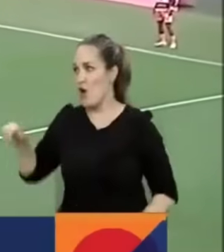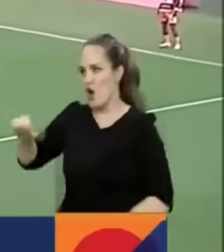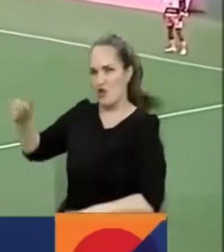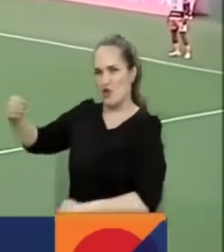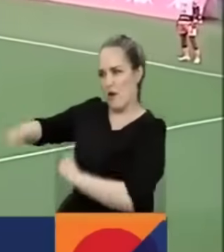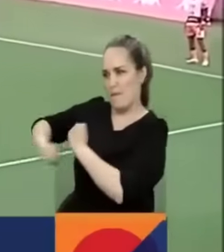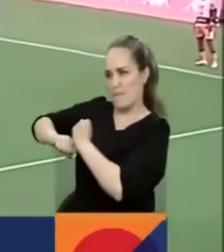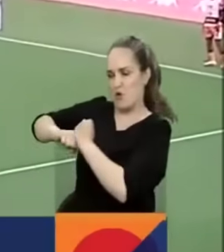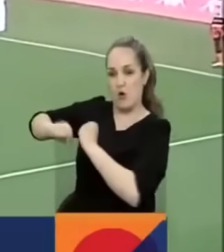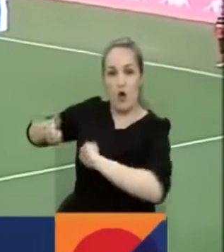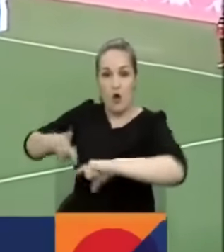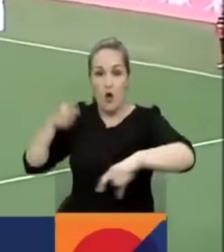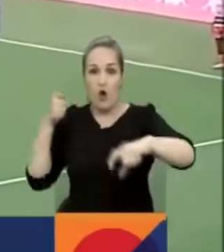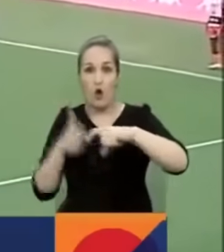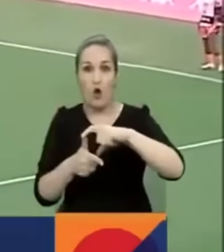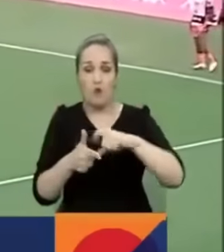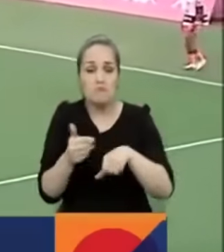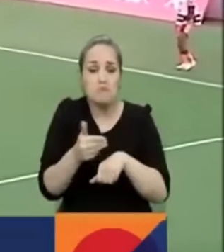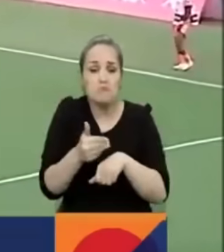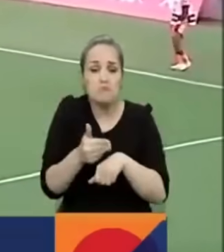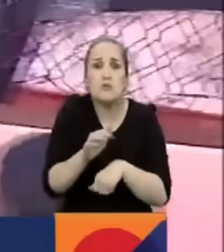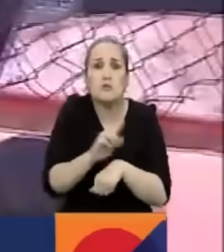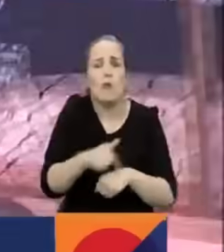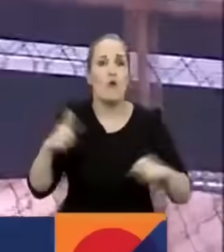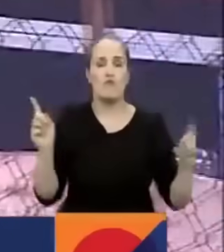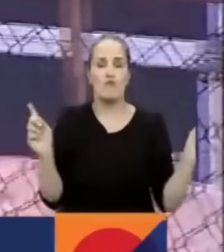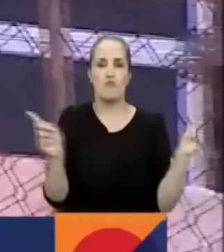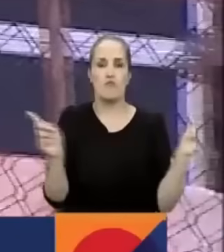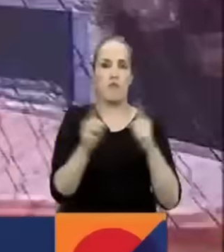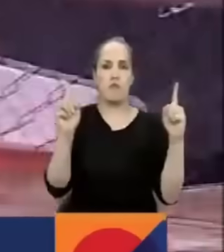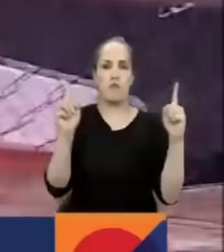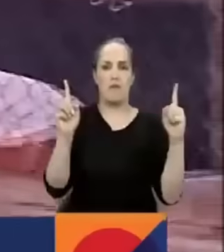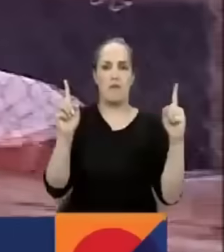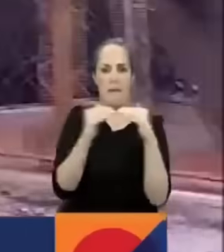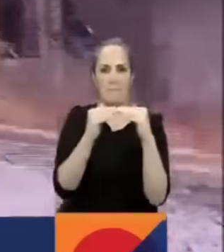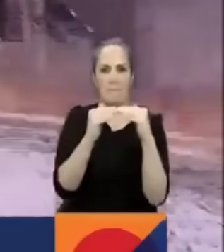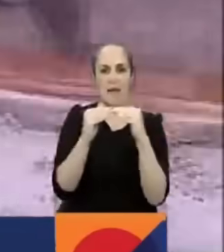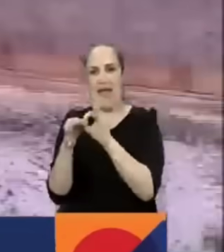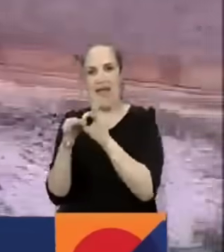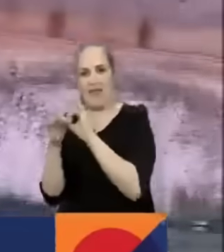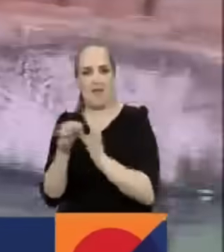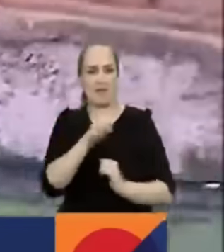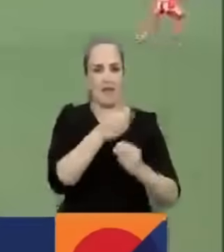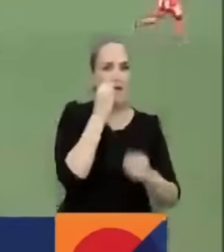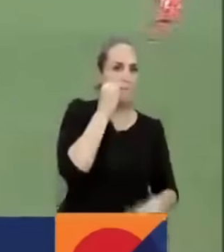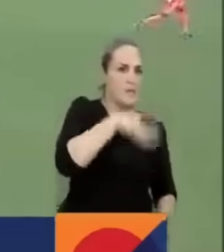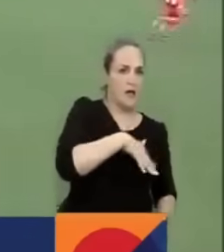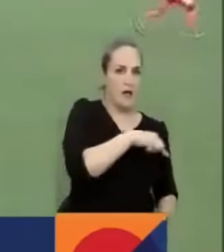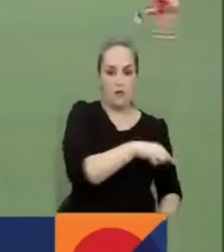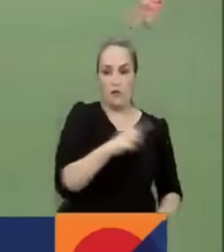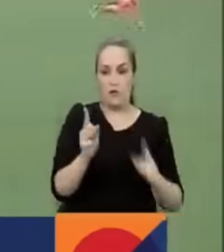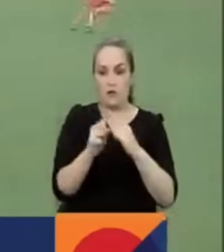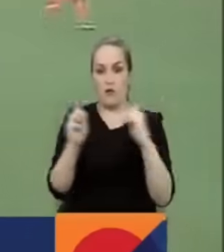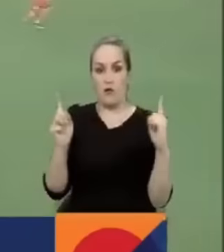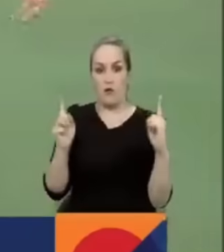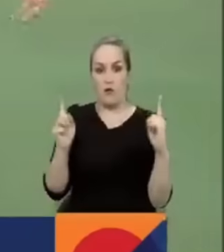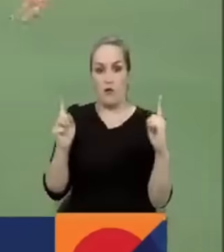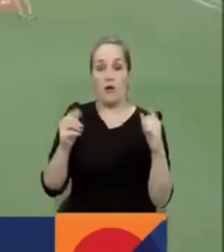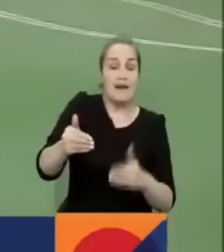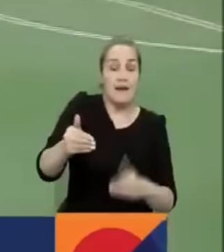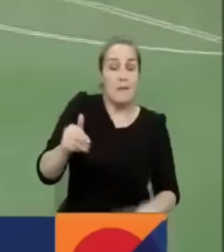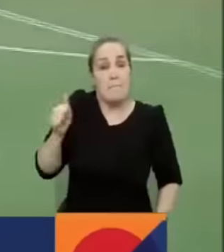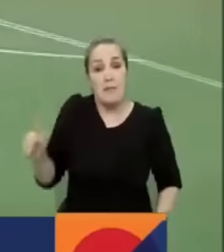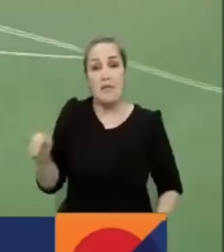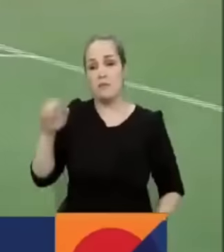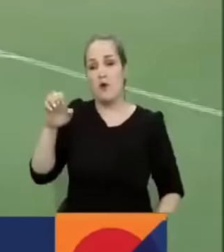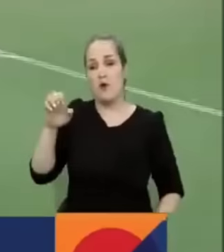5 minutos después, empata las acciones. Envigado 1, Alianza 1. Y posteriormente Emerson Batalla